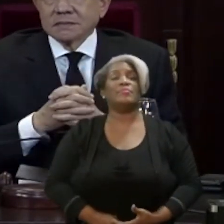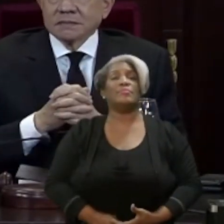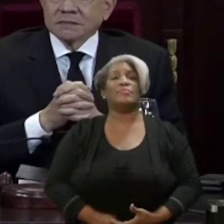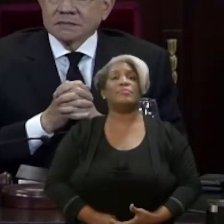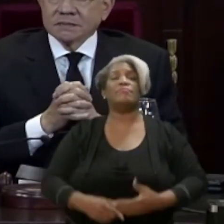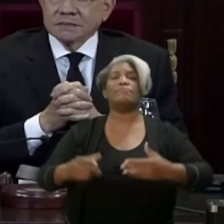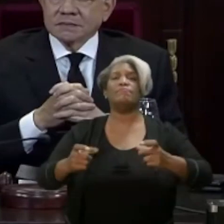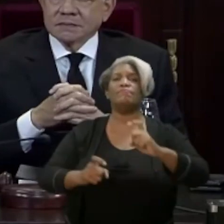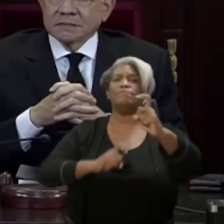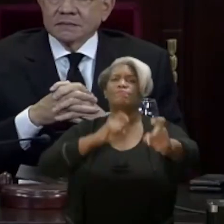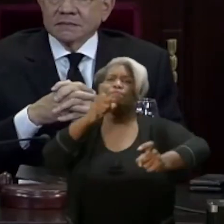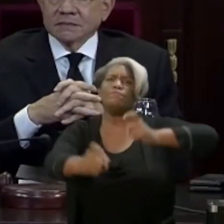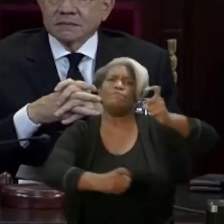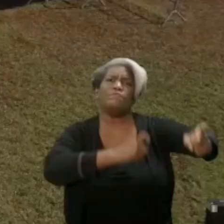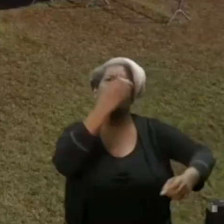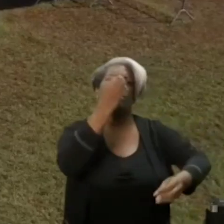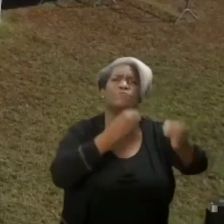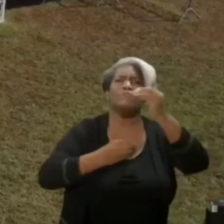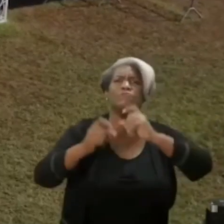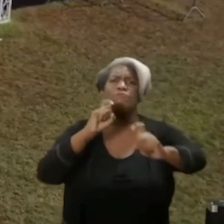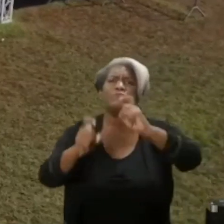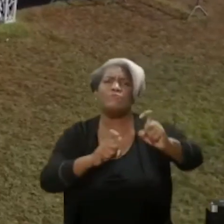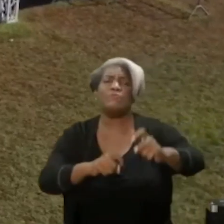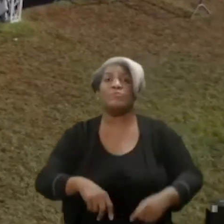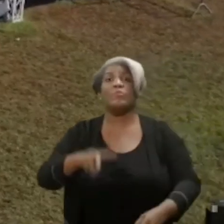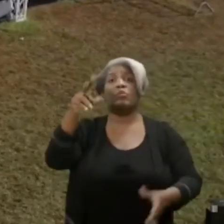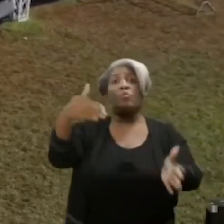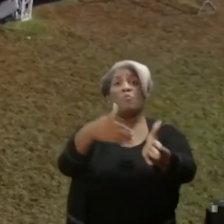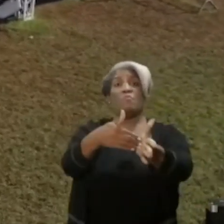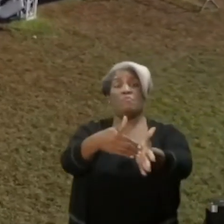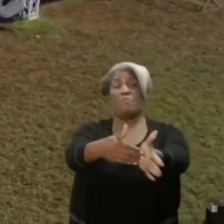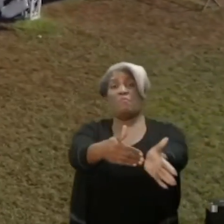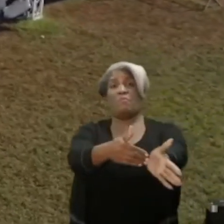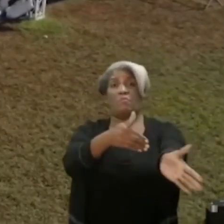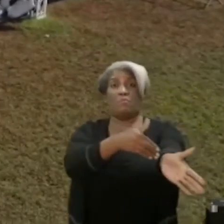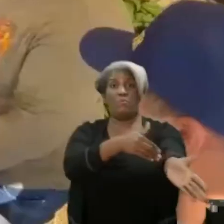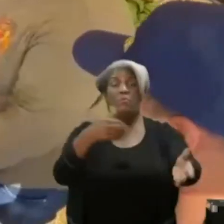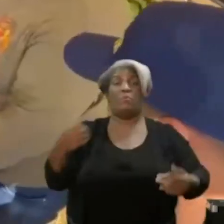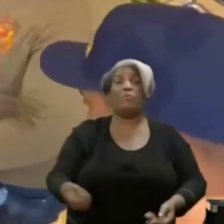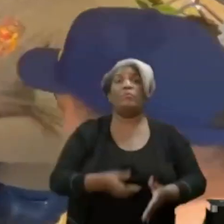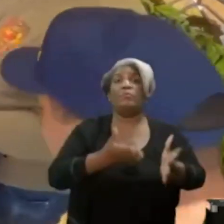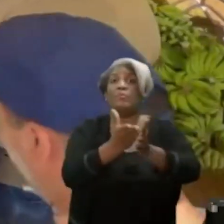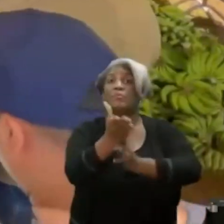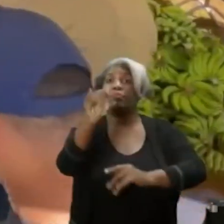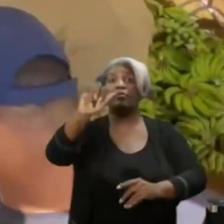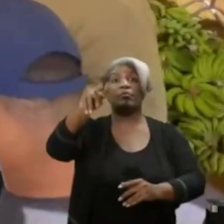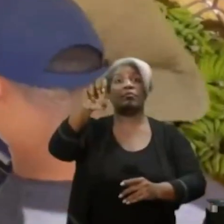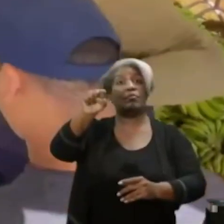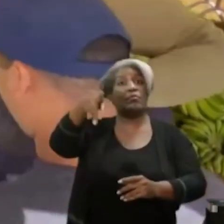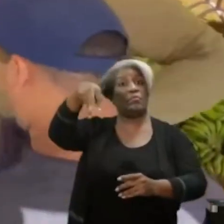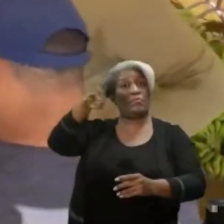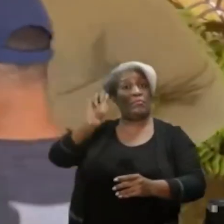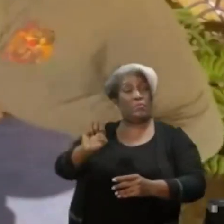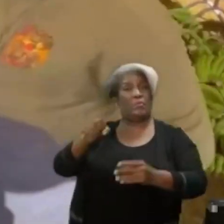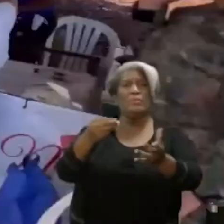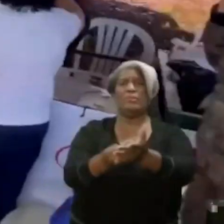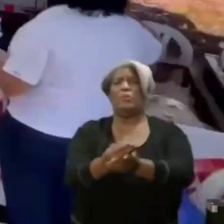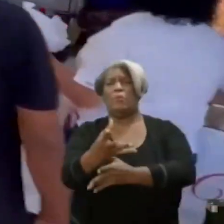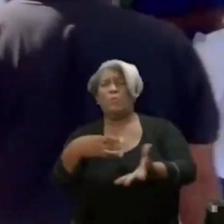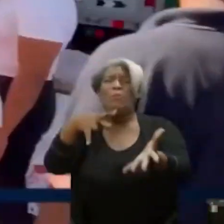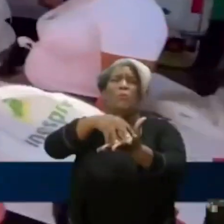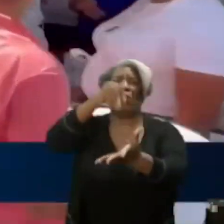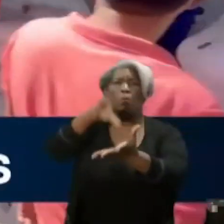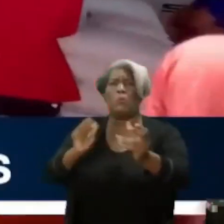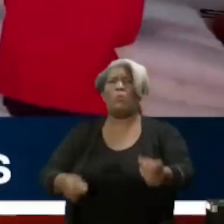se distribuyeron alimentos por un valor superior a los 2.000 millones de pesos a través del INESPRE. Se compraron y vendieron al público arroz,